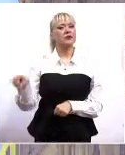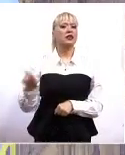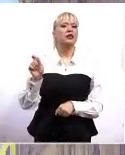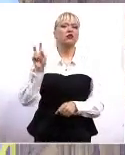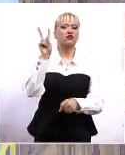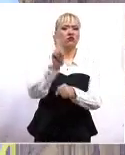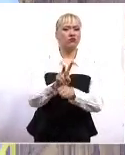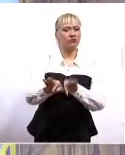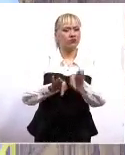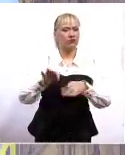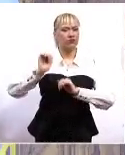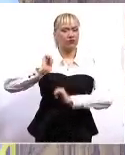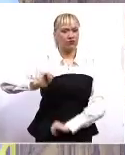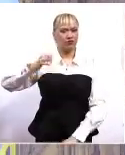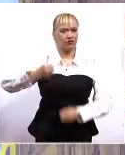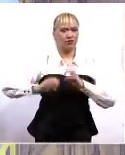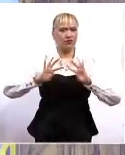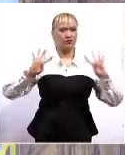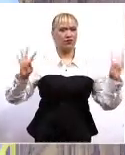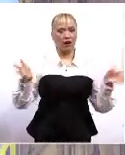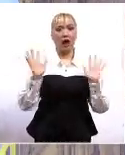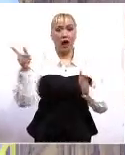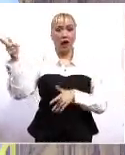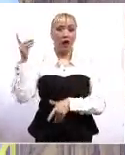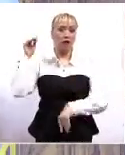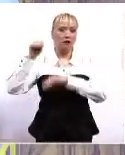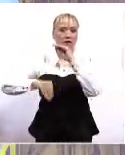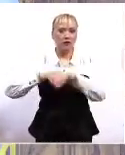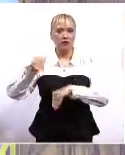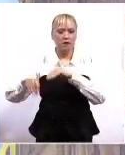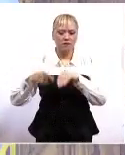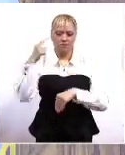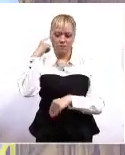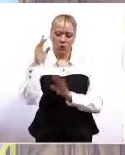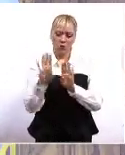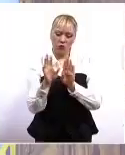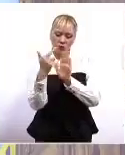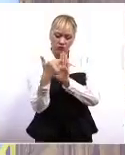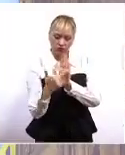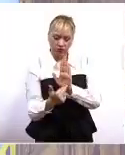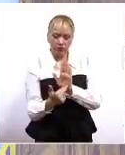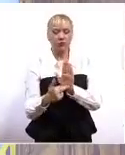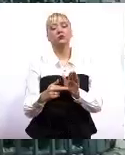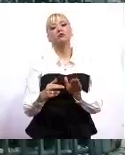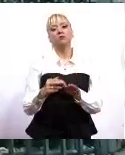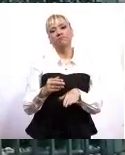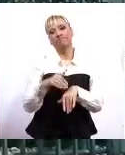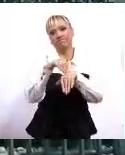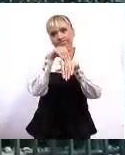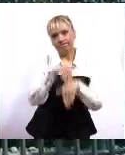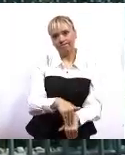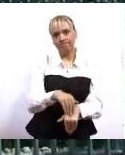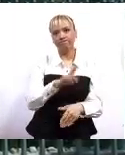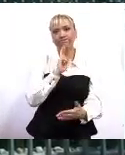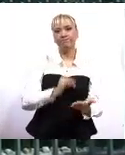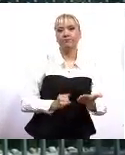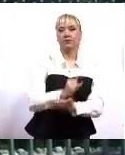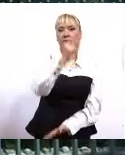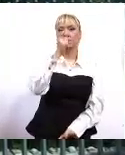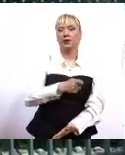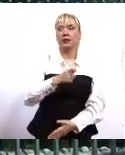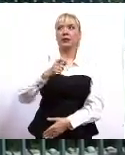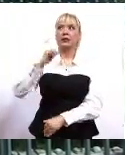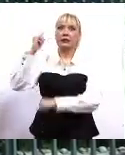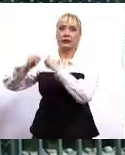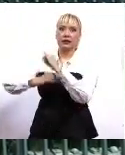de la Judicatura Federal está elaborando una serie de mecanismos e indicadores para cumplir con las sentencias y recomendaciones de organismos internacionales al